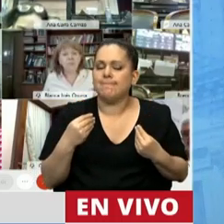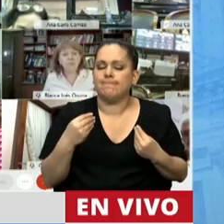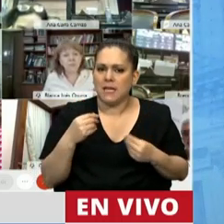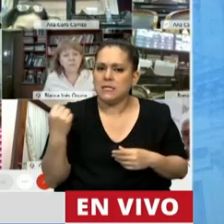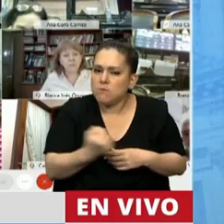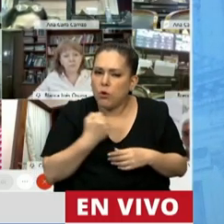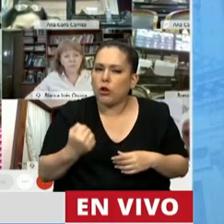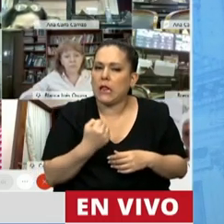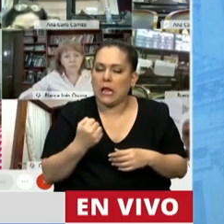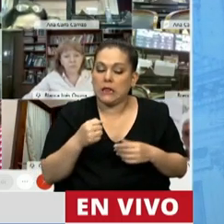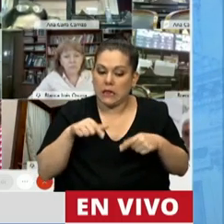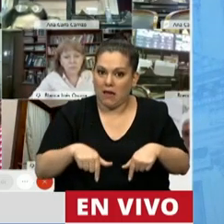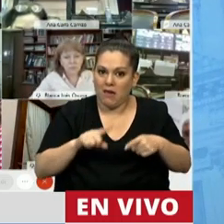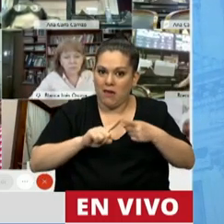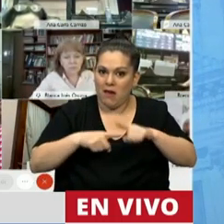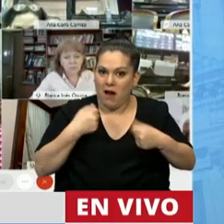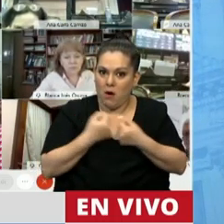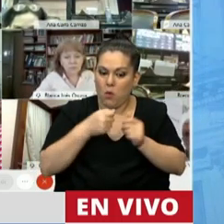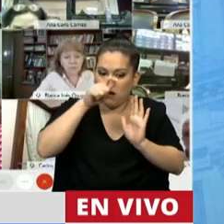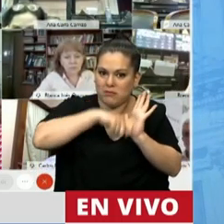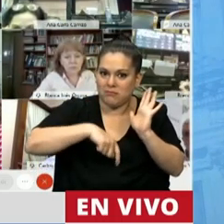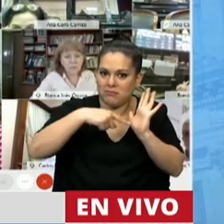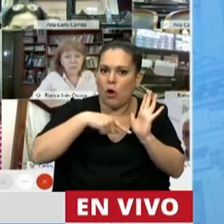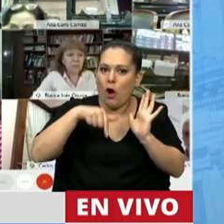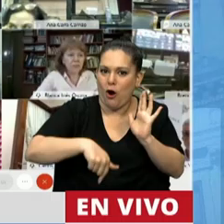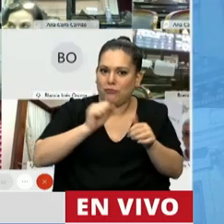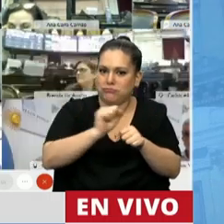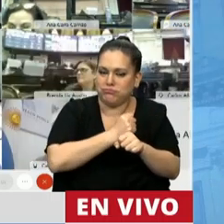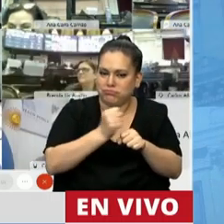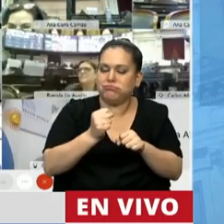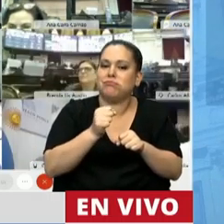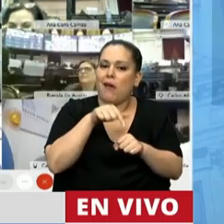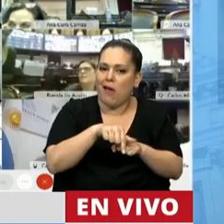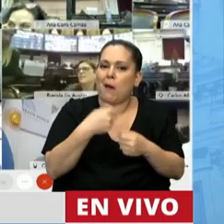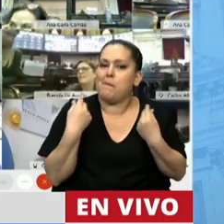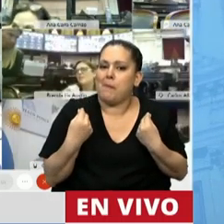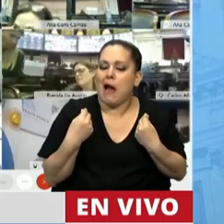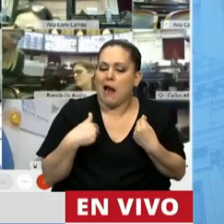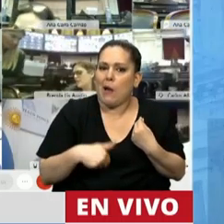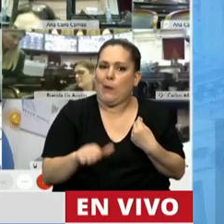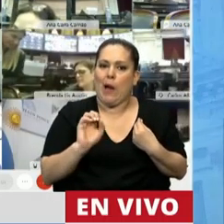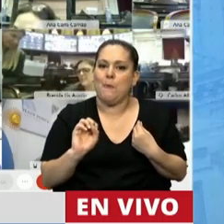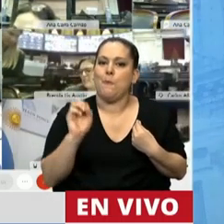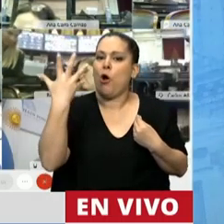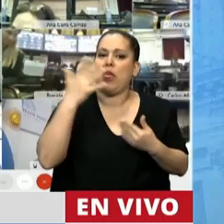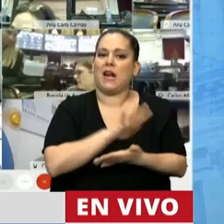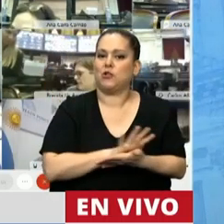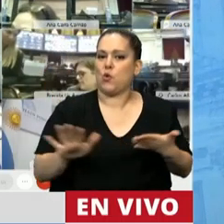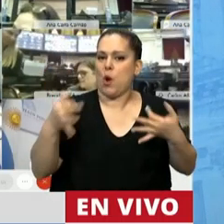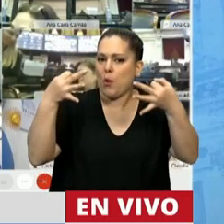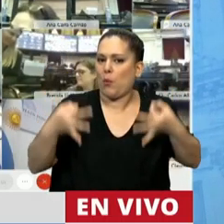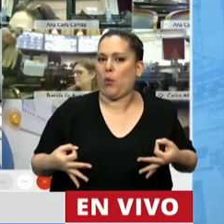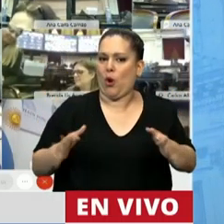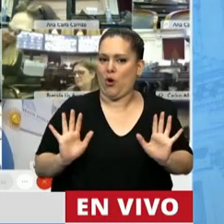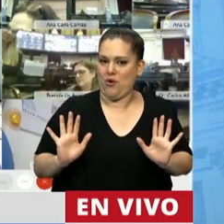importancia de esta iniciativa. Por un lado, entiendo de que viene a modernizar nuestra legislación laboral. Por el otro lado,